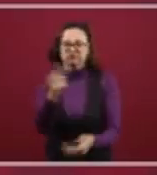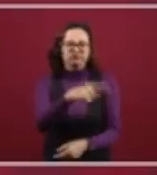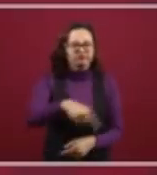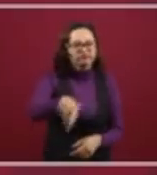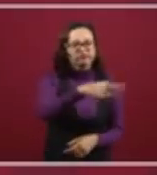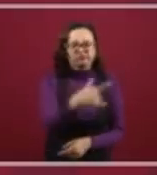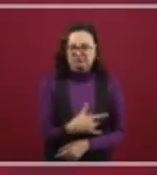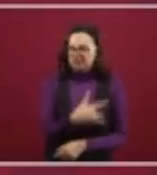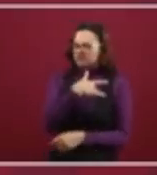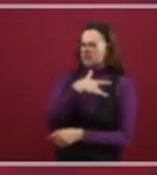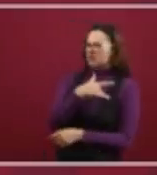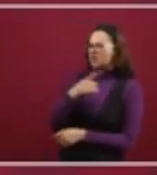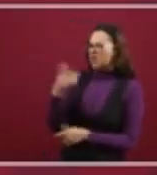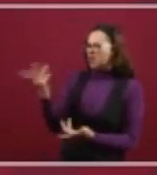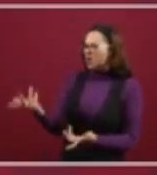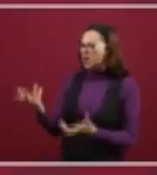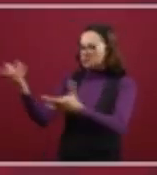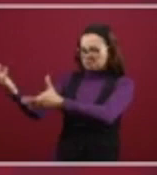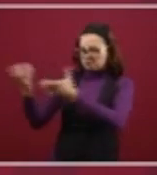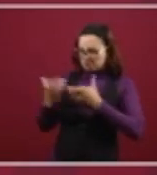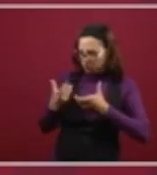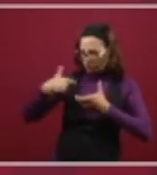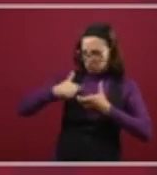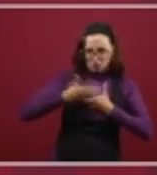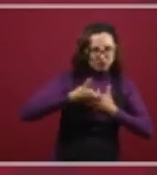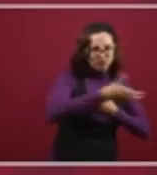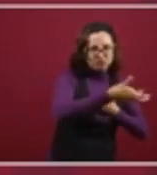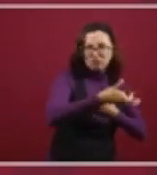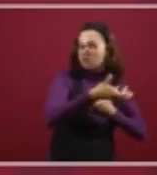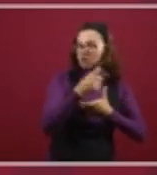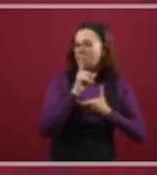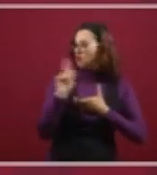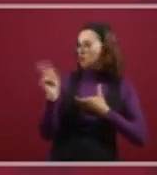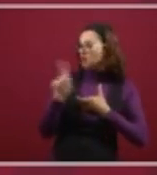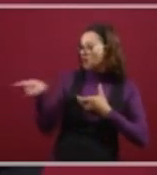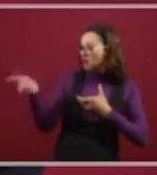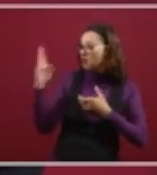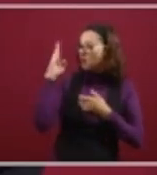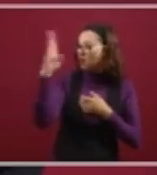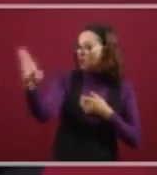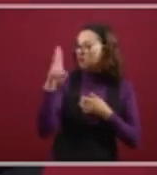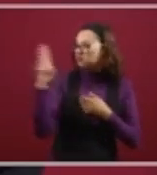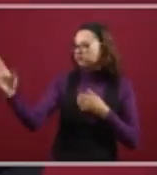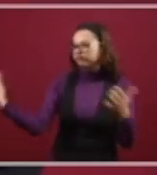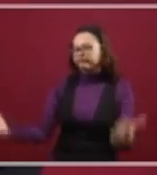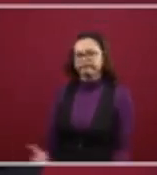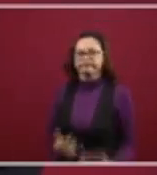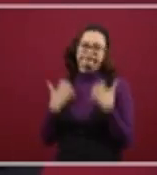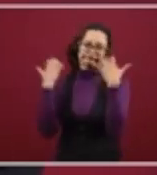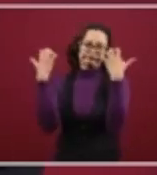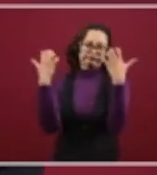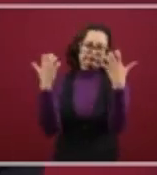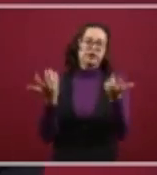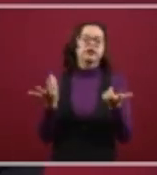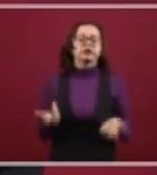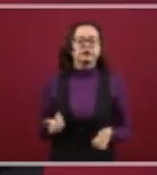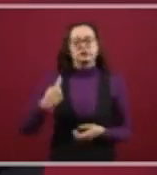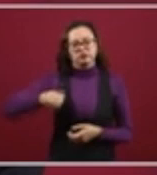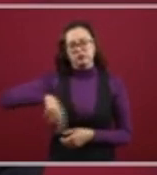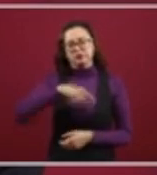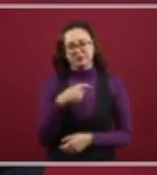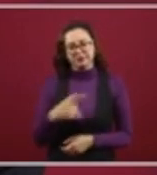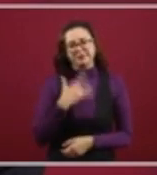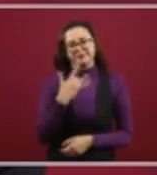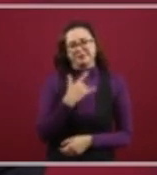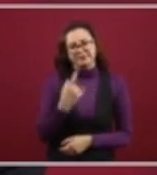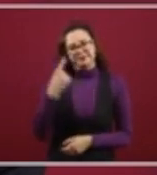por esta forma nueva de entregar directamente el fertilizante a los productores. Estamos conscientes, estamos